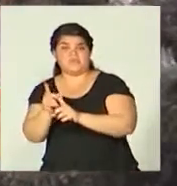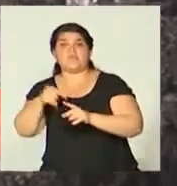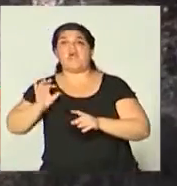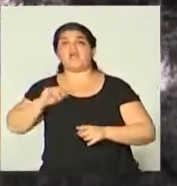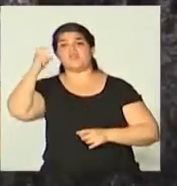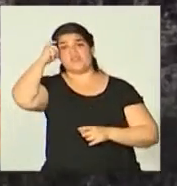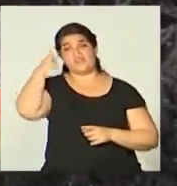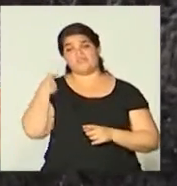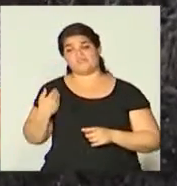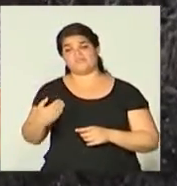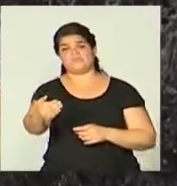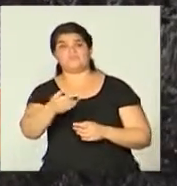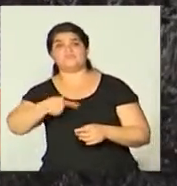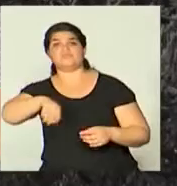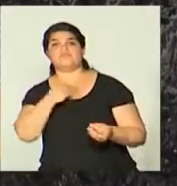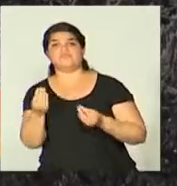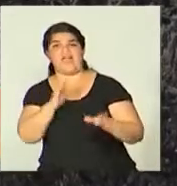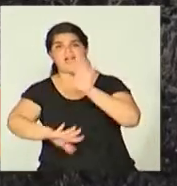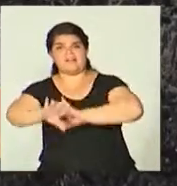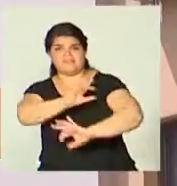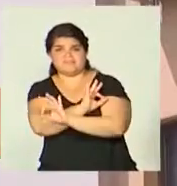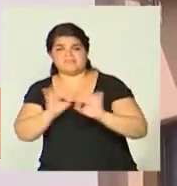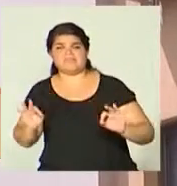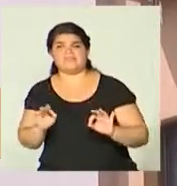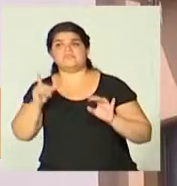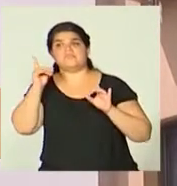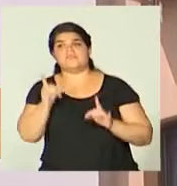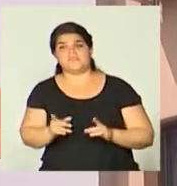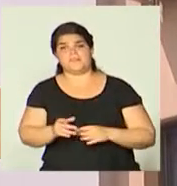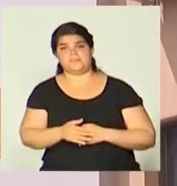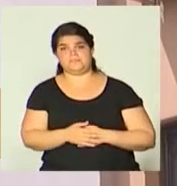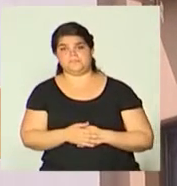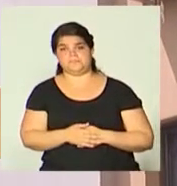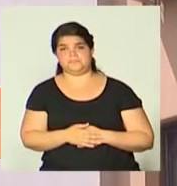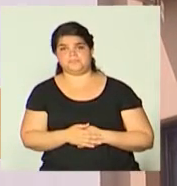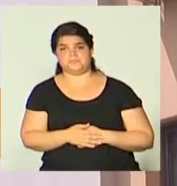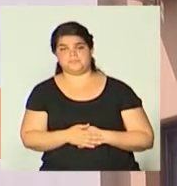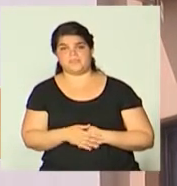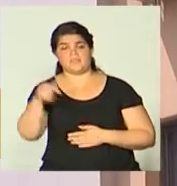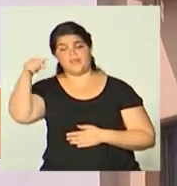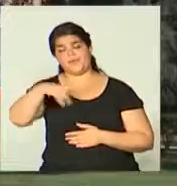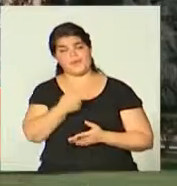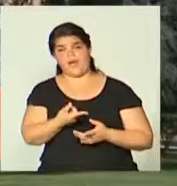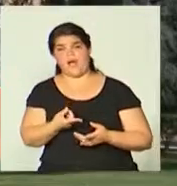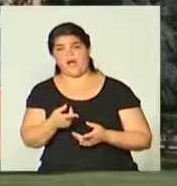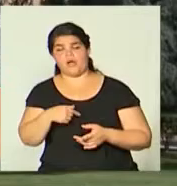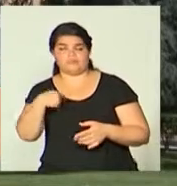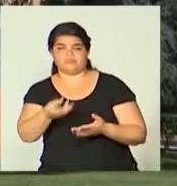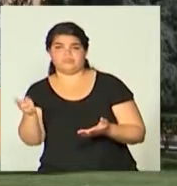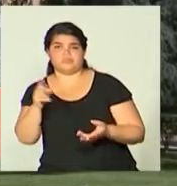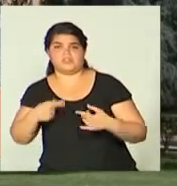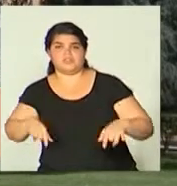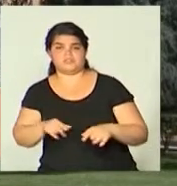donde esto no se hacía y el Congreso fue una escribanía, y ahora viene otra cosa porque hay que acordar. Y las